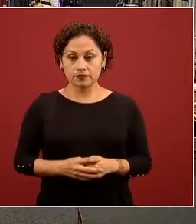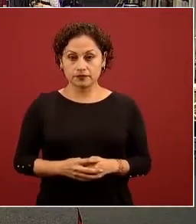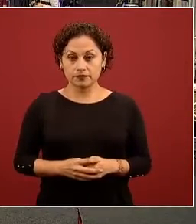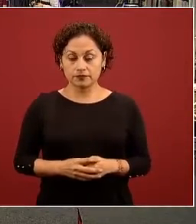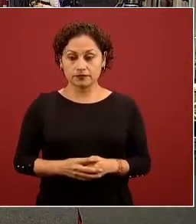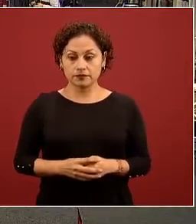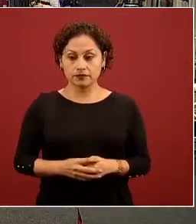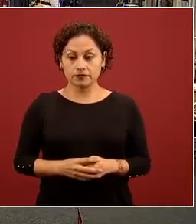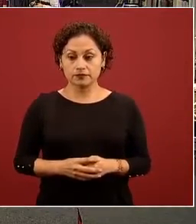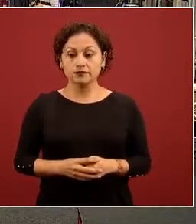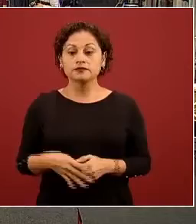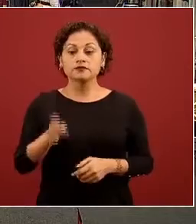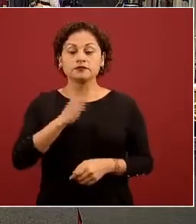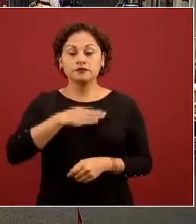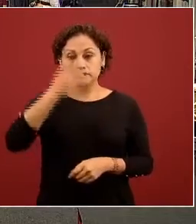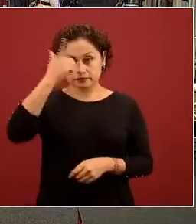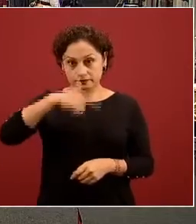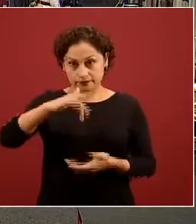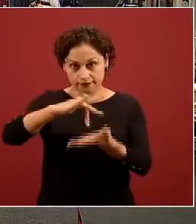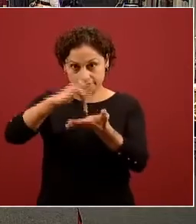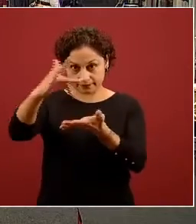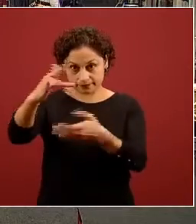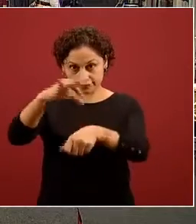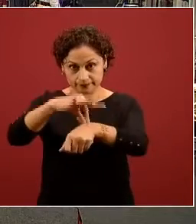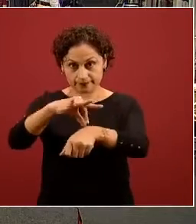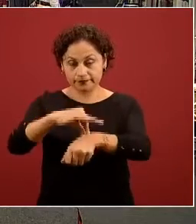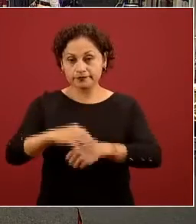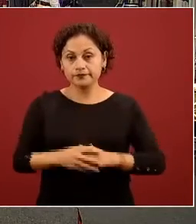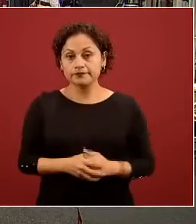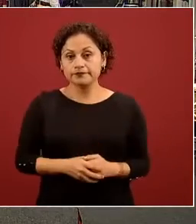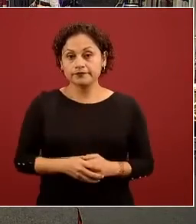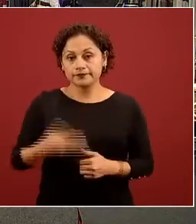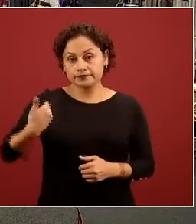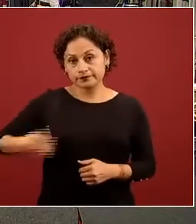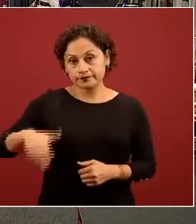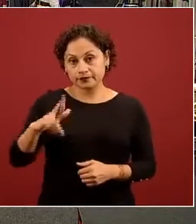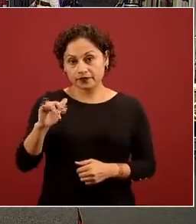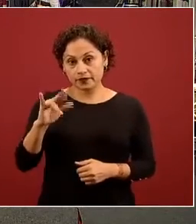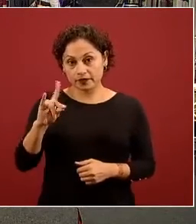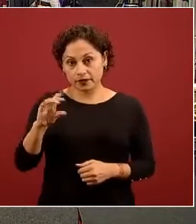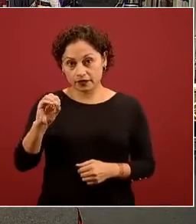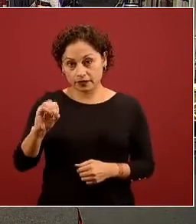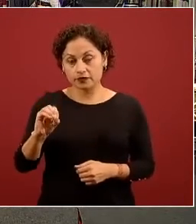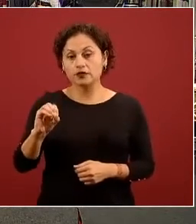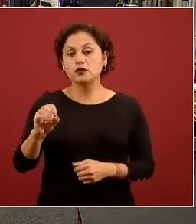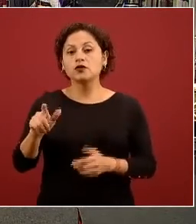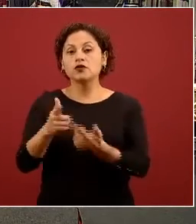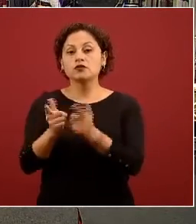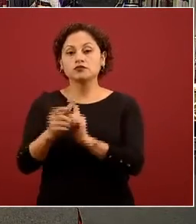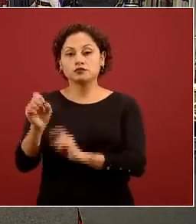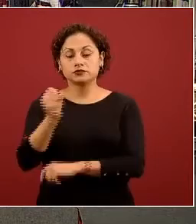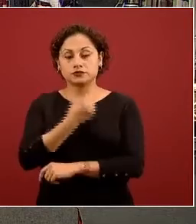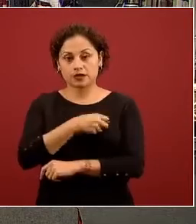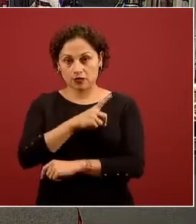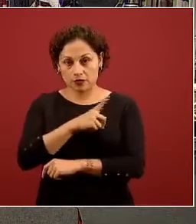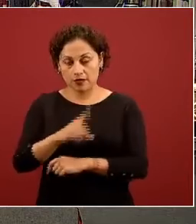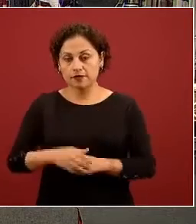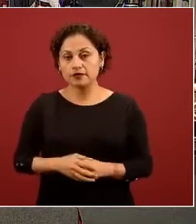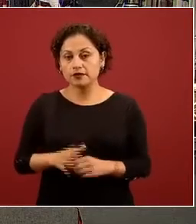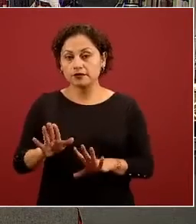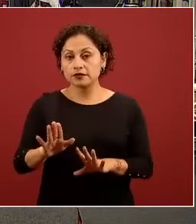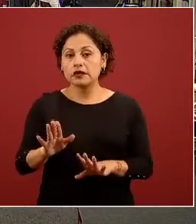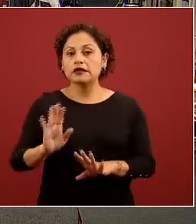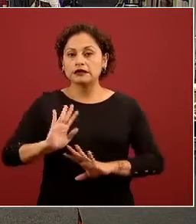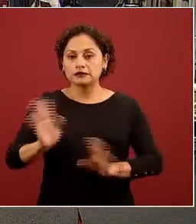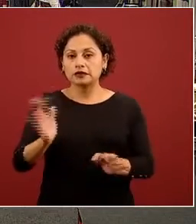Adelante. Muy buenas noches, muchas gracias, doctor. Ricardo Puentes, de Pulso Saludable. Derivado de las recientes agresiones que ha sufrido el